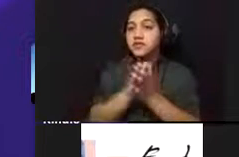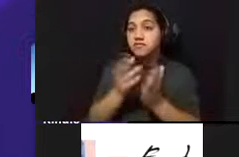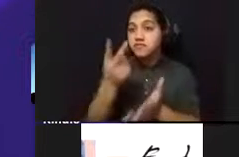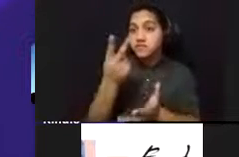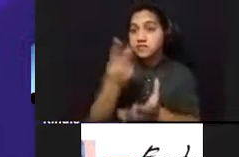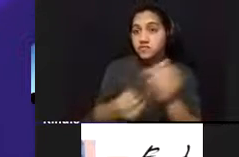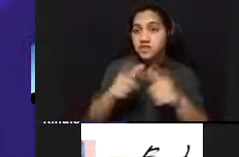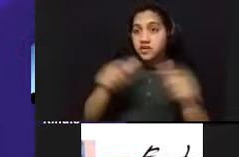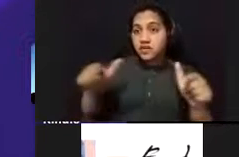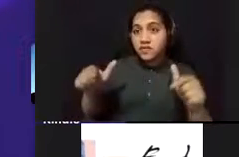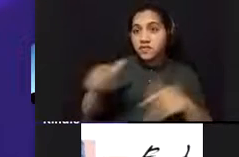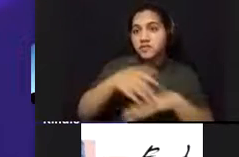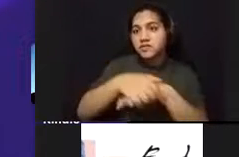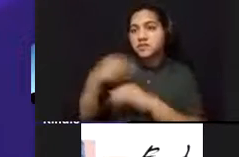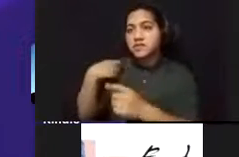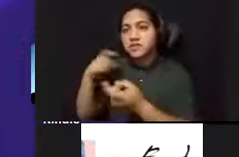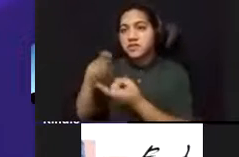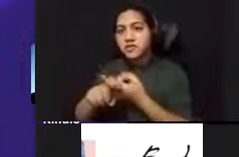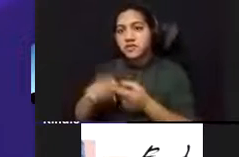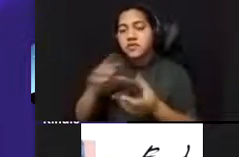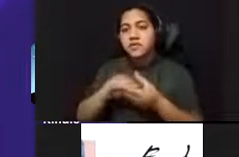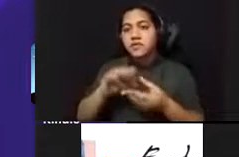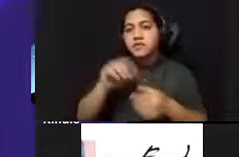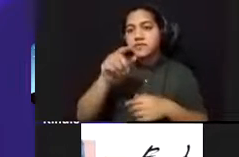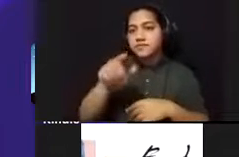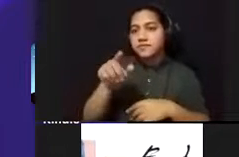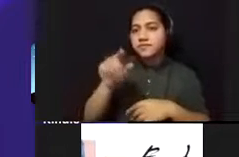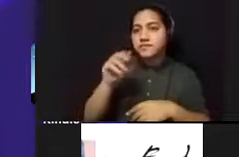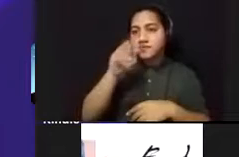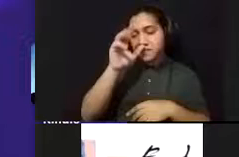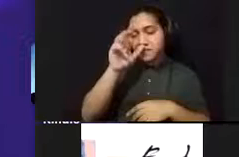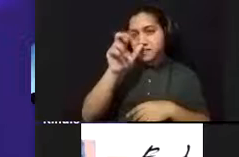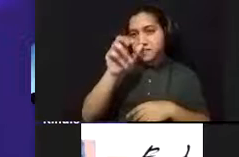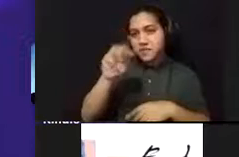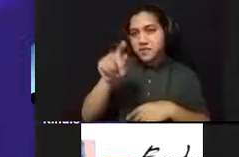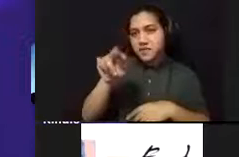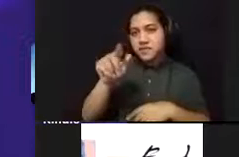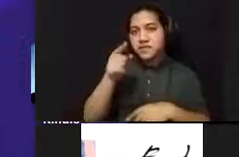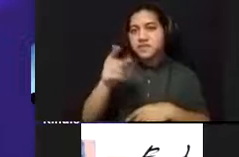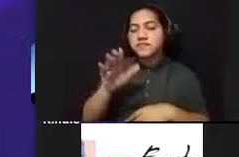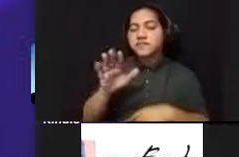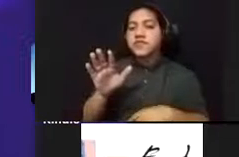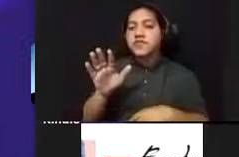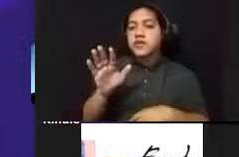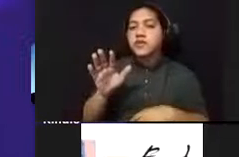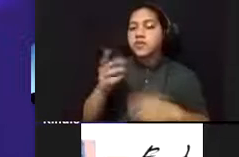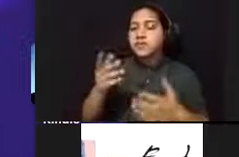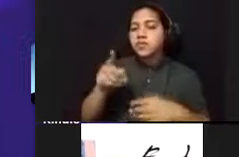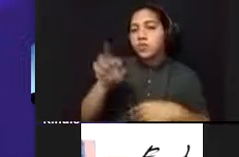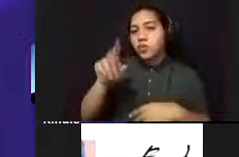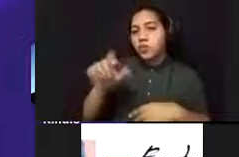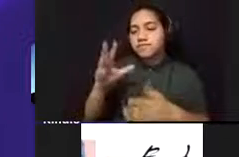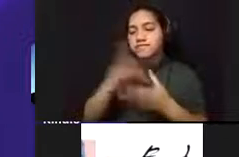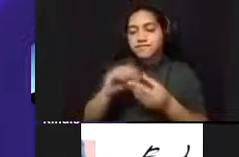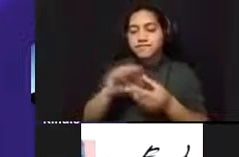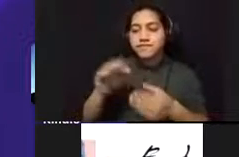cuento de la cucarachita Martina. Pura Belpré cuenta que su abuela le contaba ese cuento.